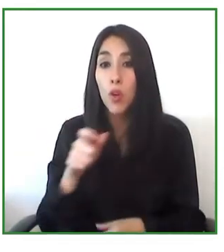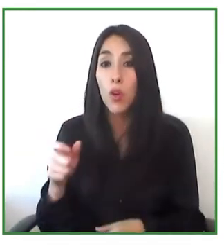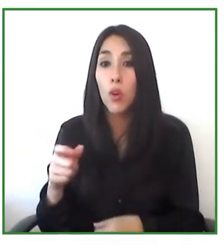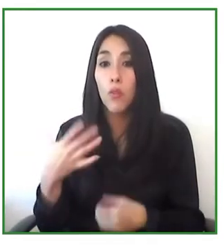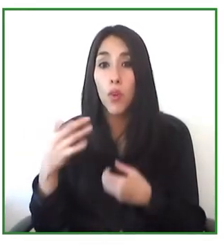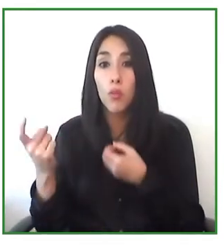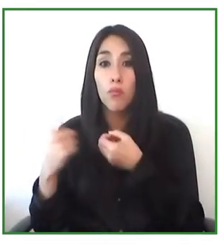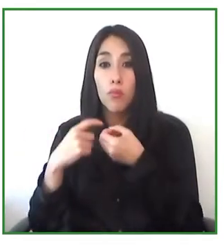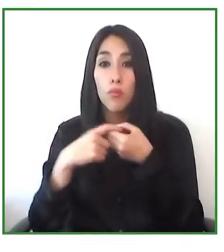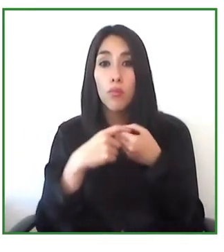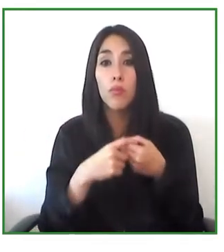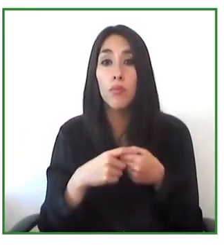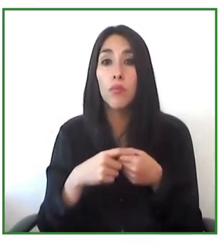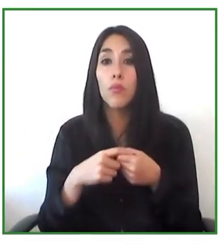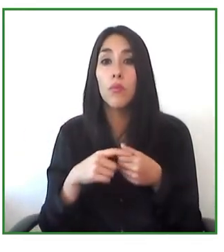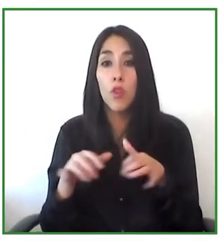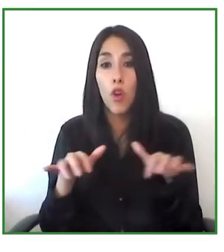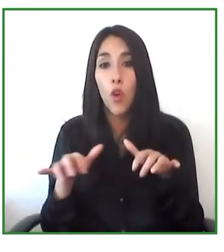también